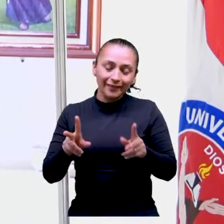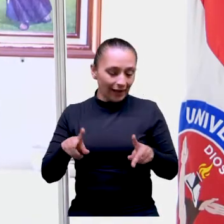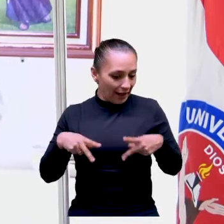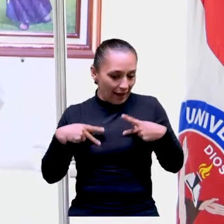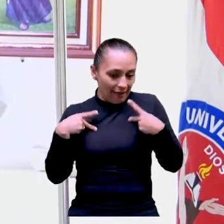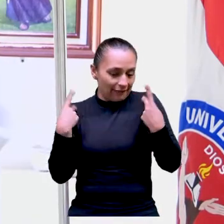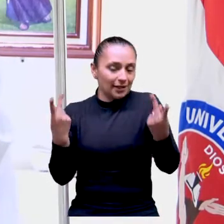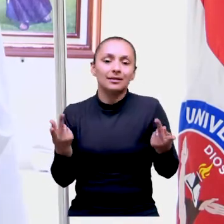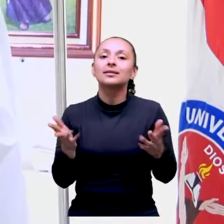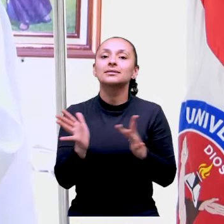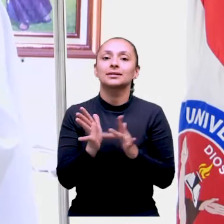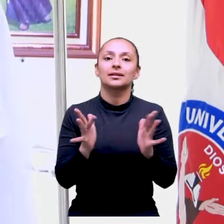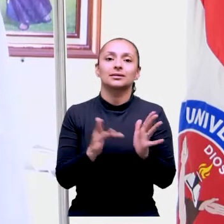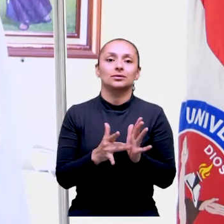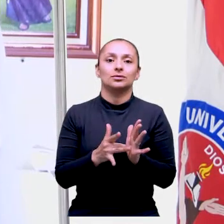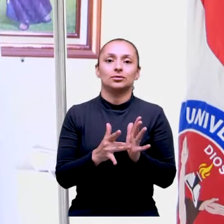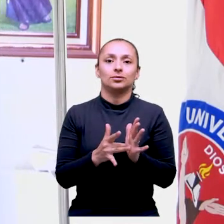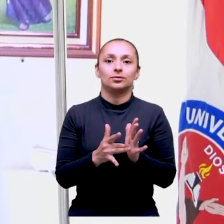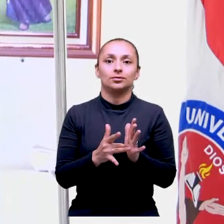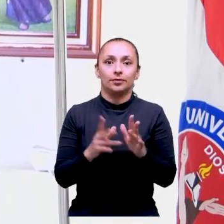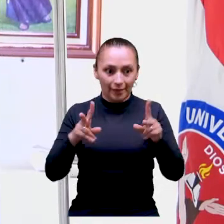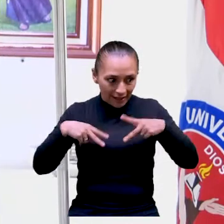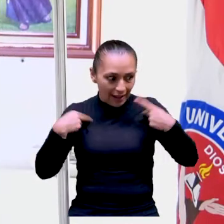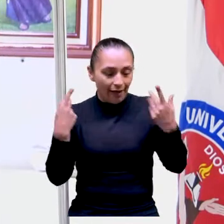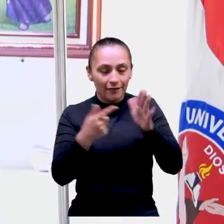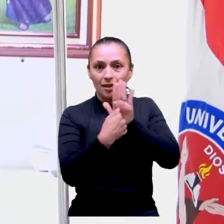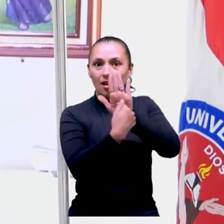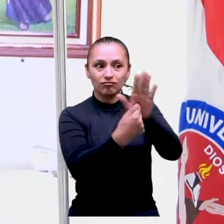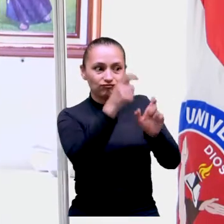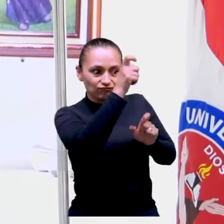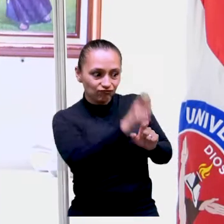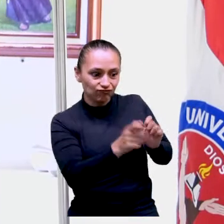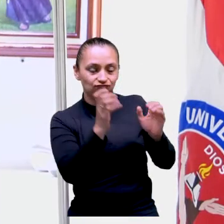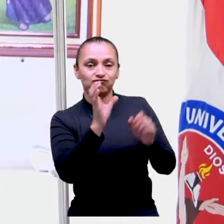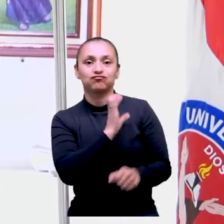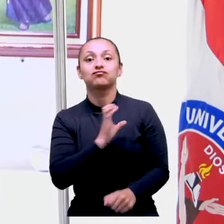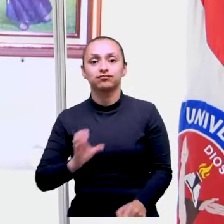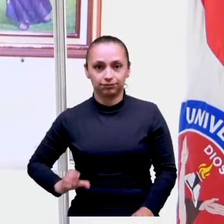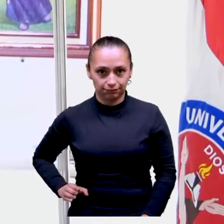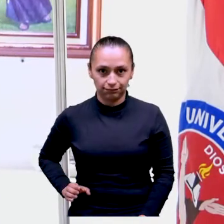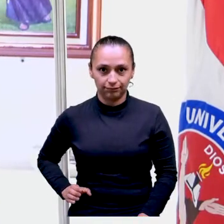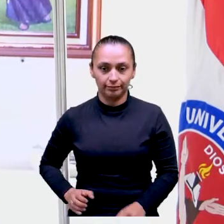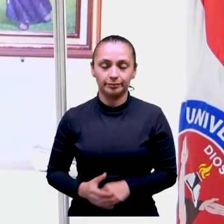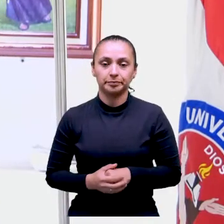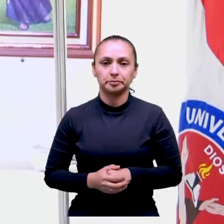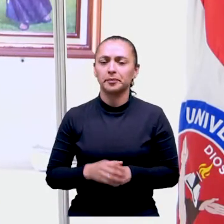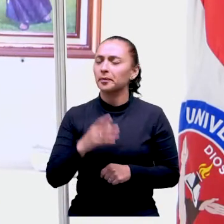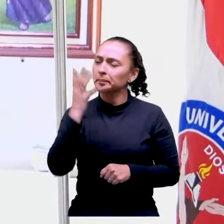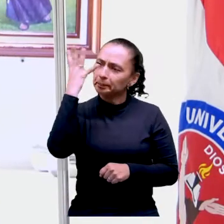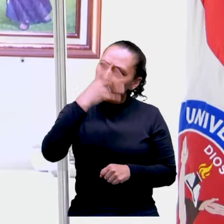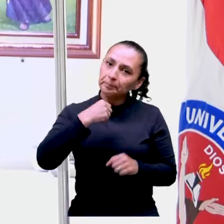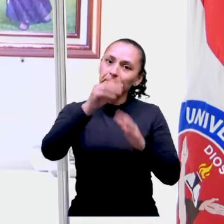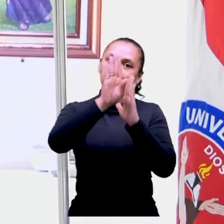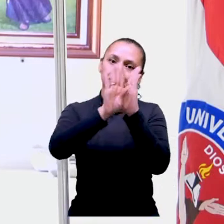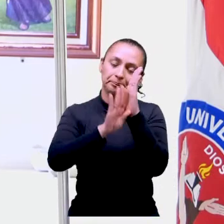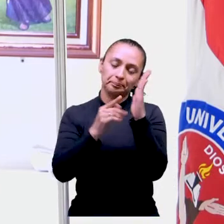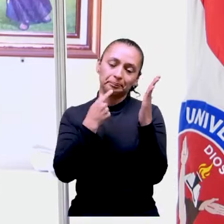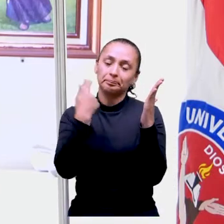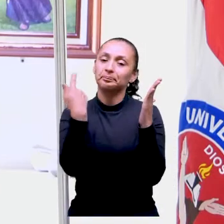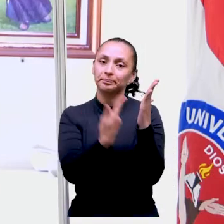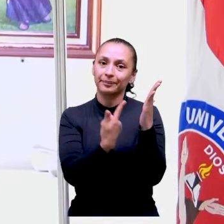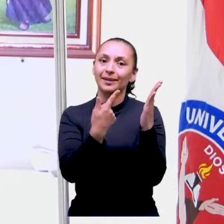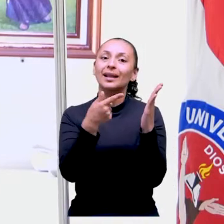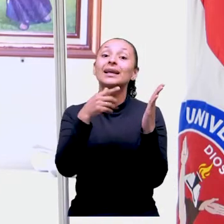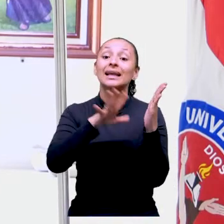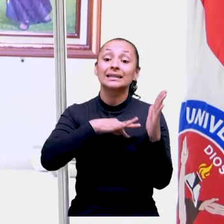los cristianos es el que ilumina la vida de jesús en la vida del cristiano muy bonito esto que